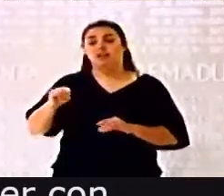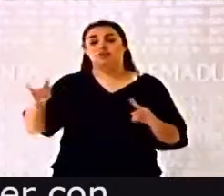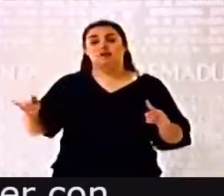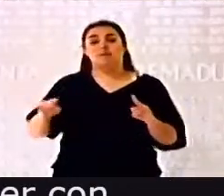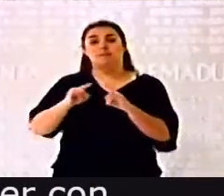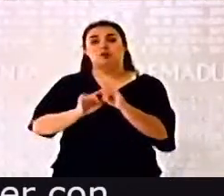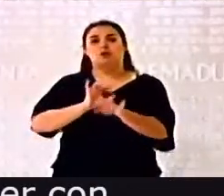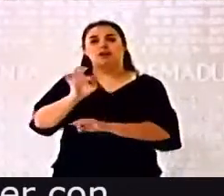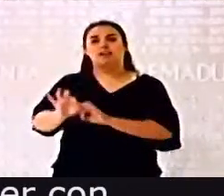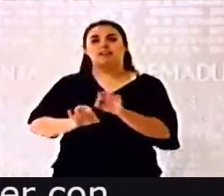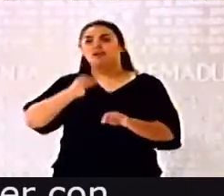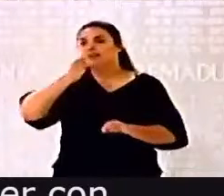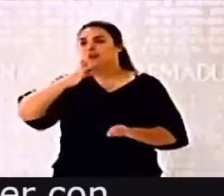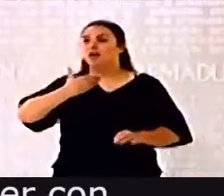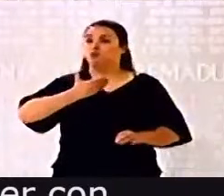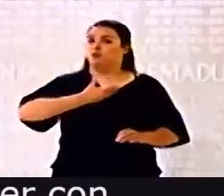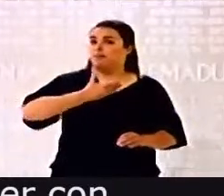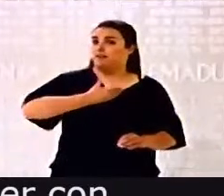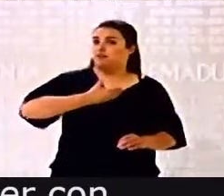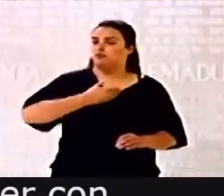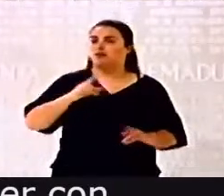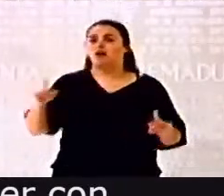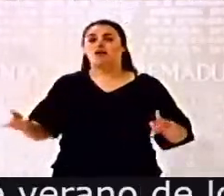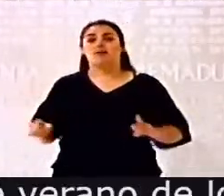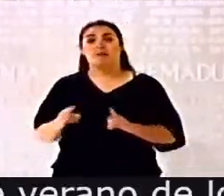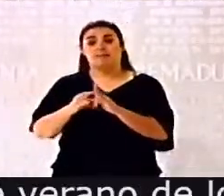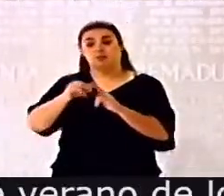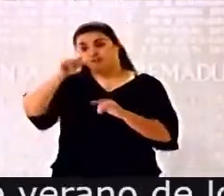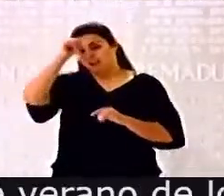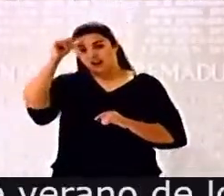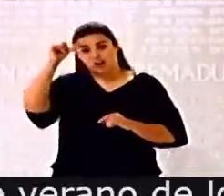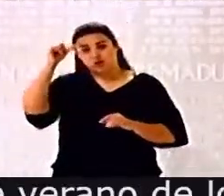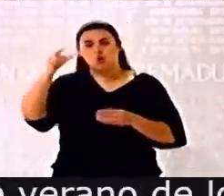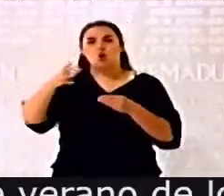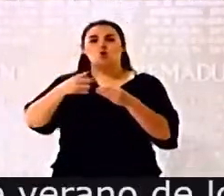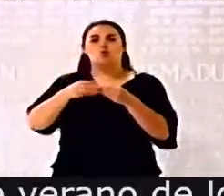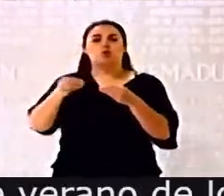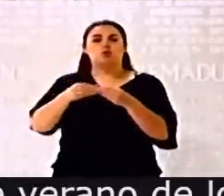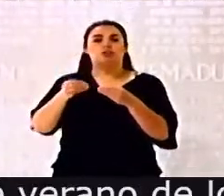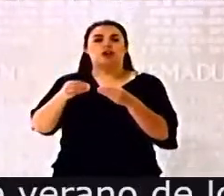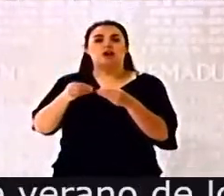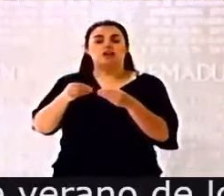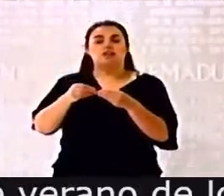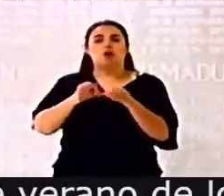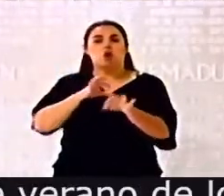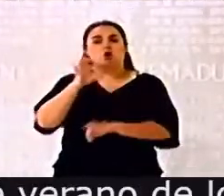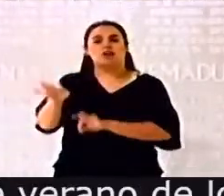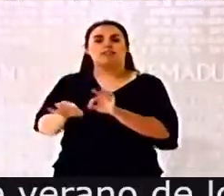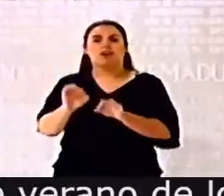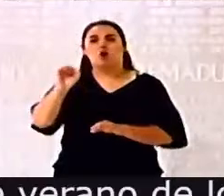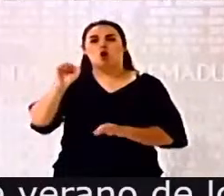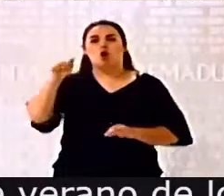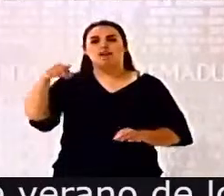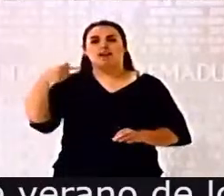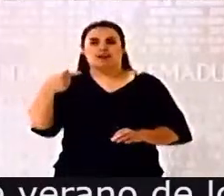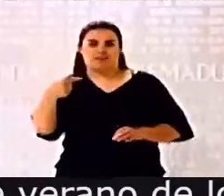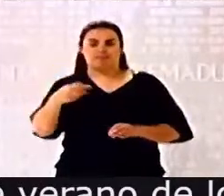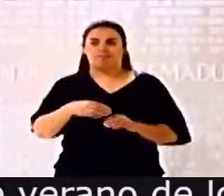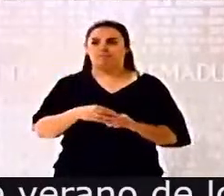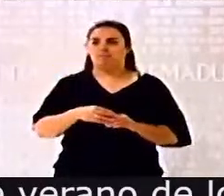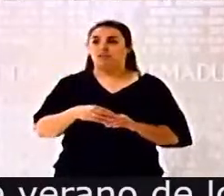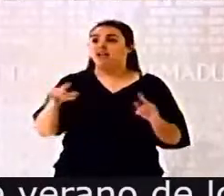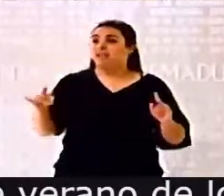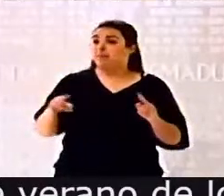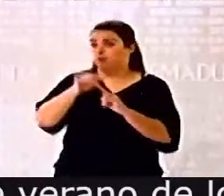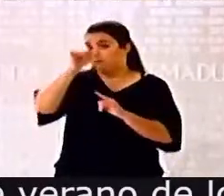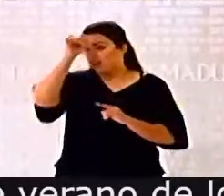organizan ayuntamientos, estos campamentos de verano que organizan las ONGs, estos campamentos de verano